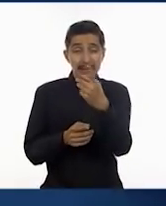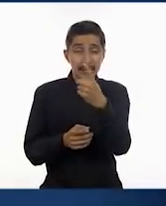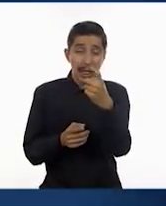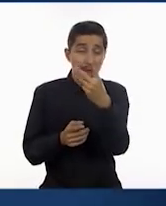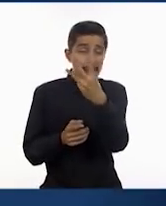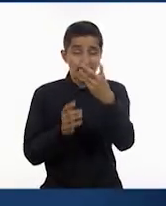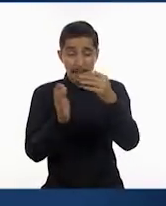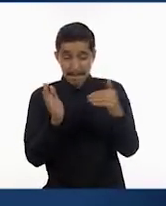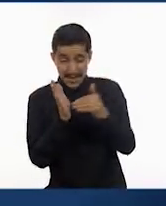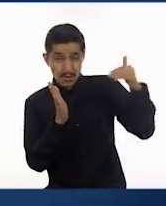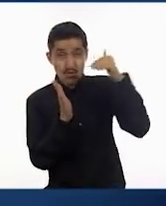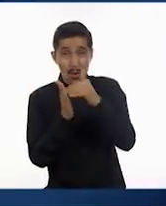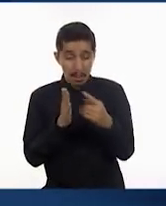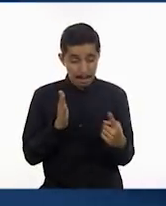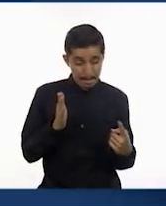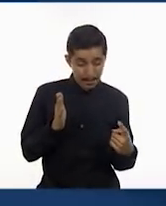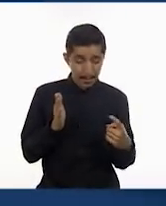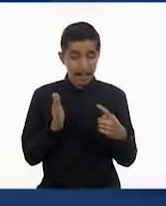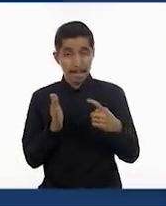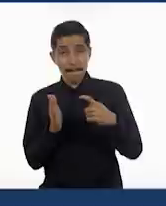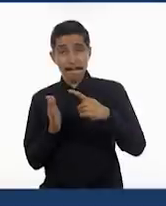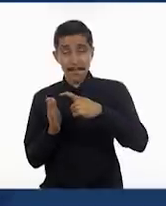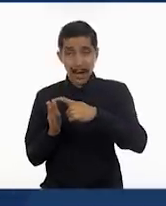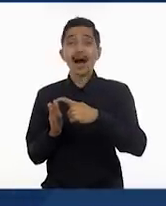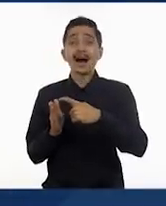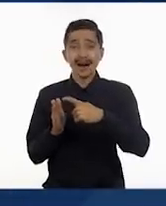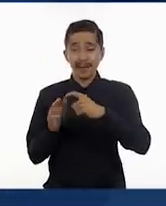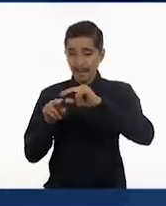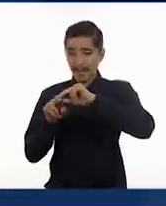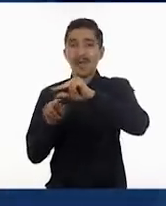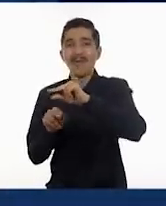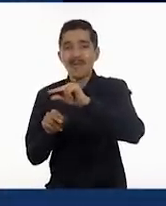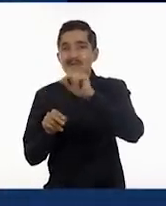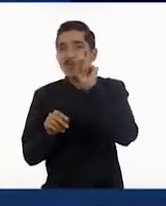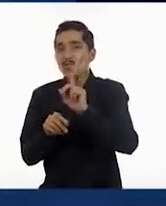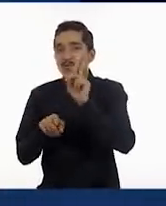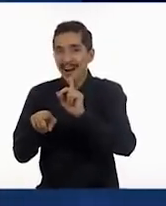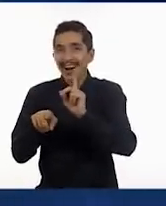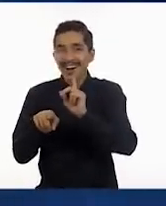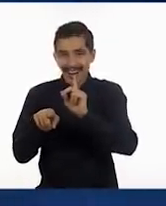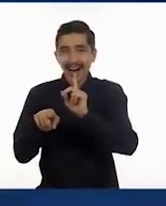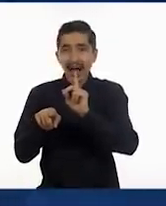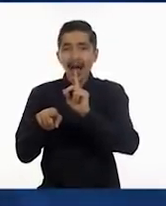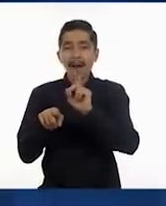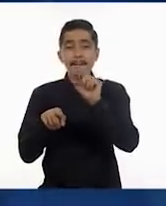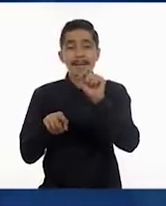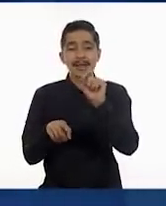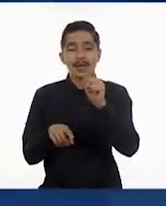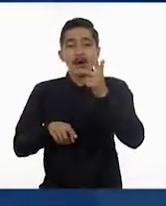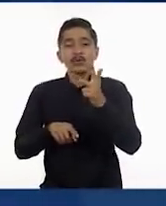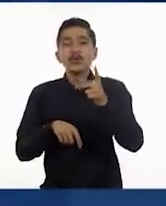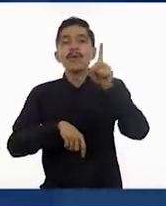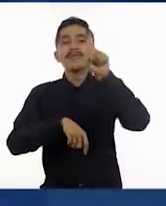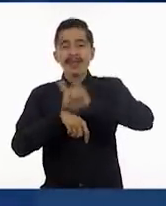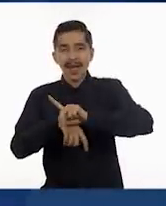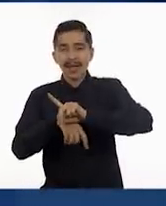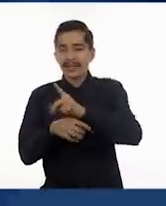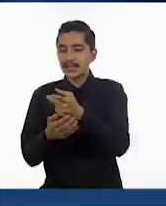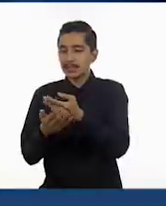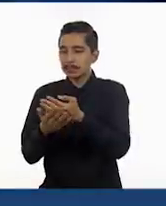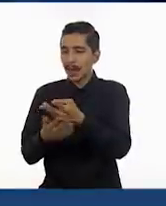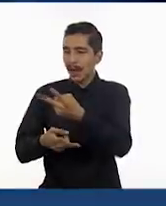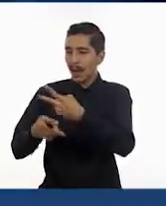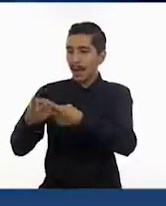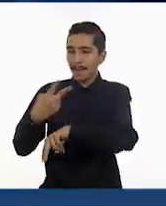de espermatozoides son introducidos en el aparato reproductor femenino, donde cada 28 días espera un óvulo maduro.